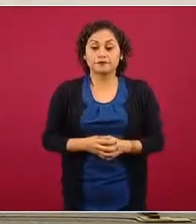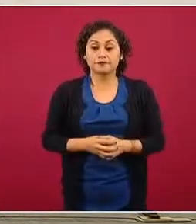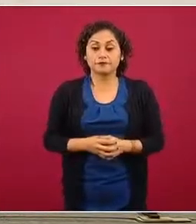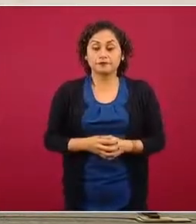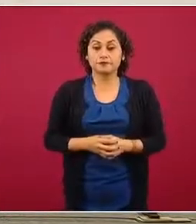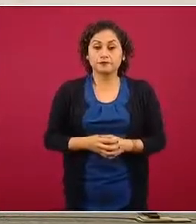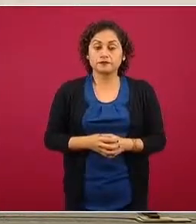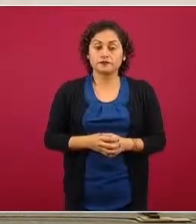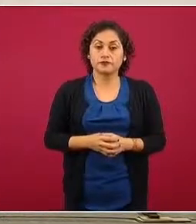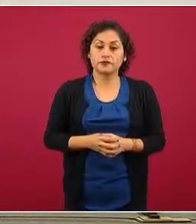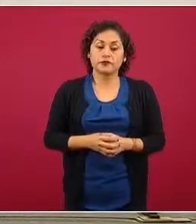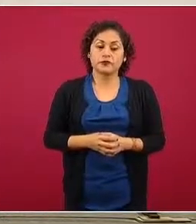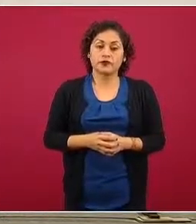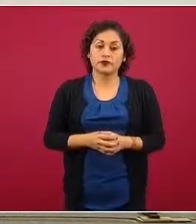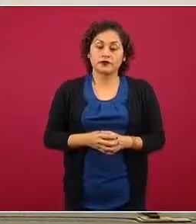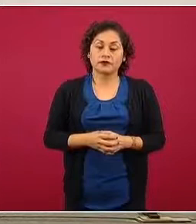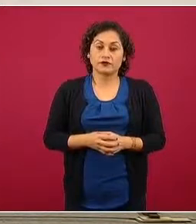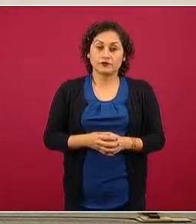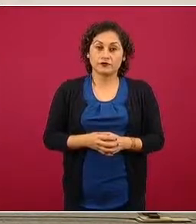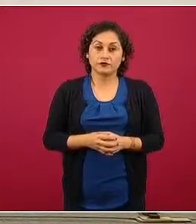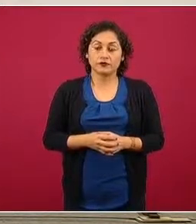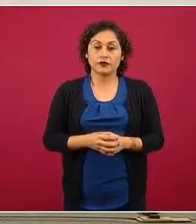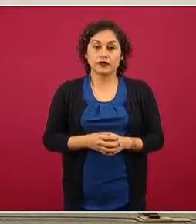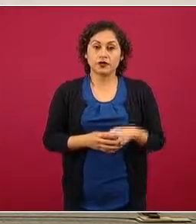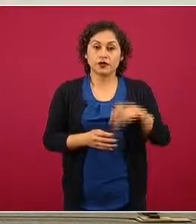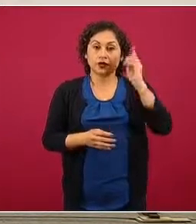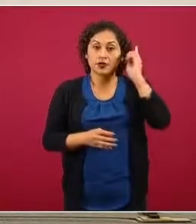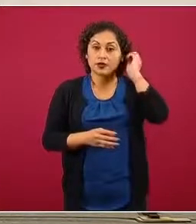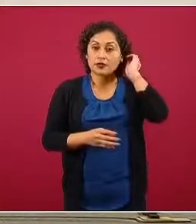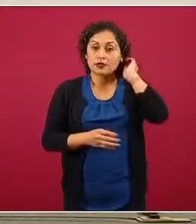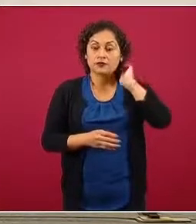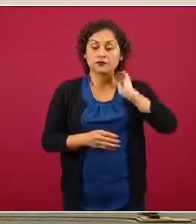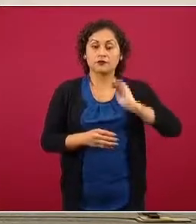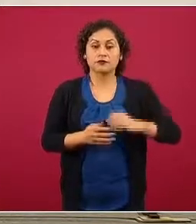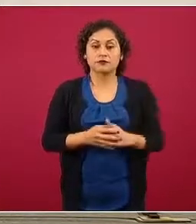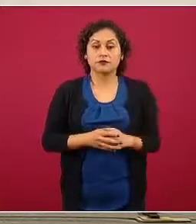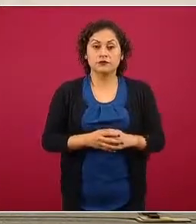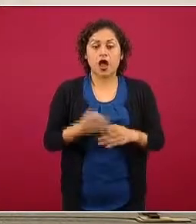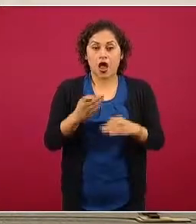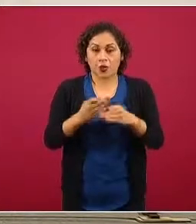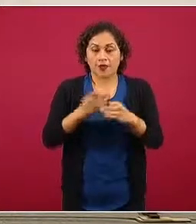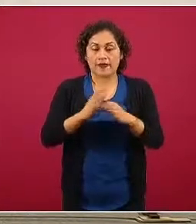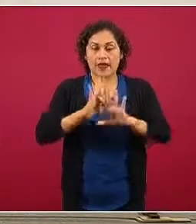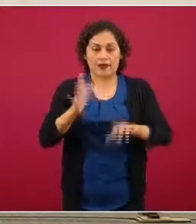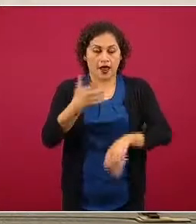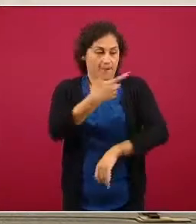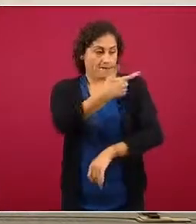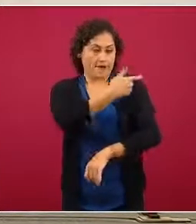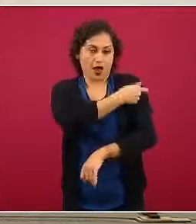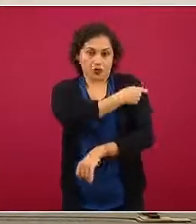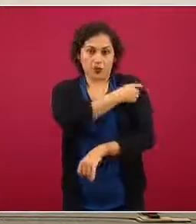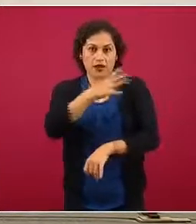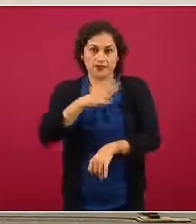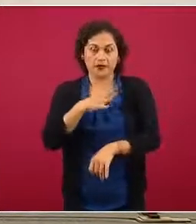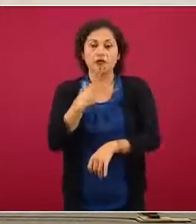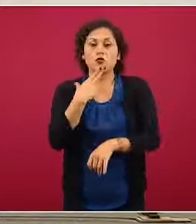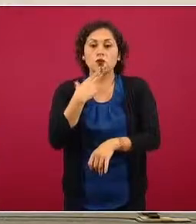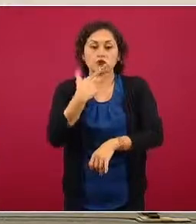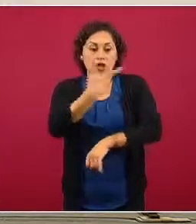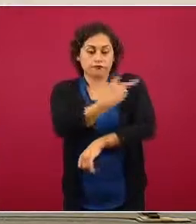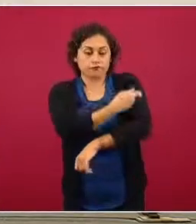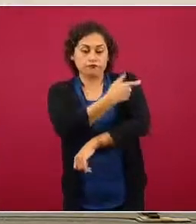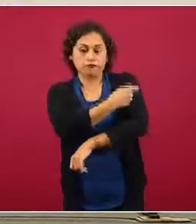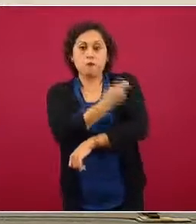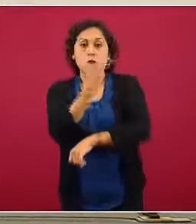Porque a pesar de empezar a utilizar la primera vacuna disponible, la emergencia va a continuar. ¿Por qué? Pues porque